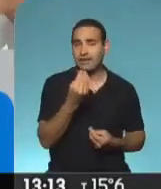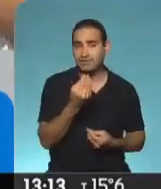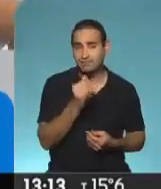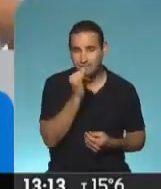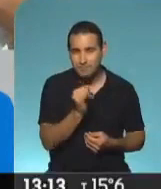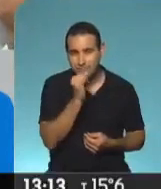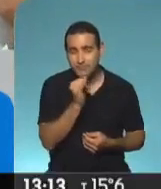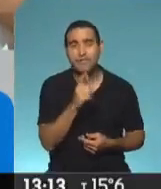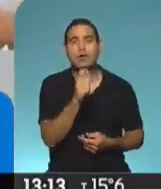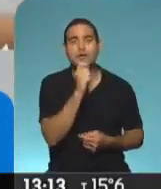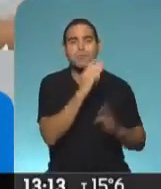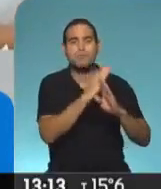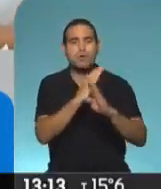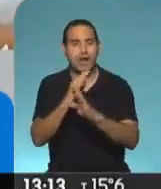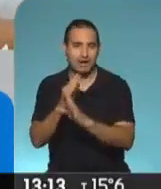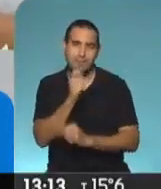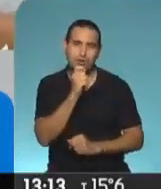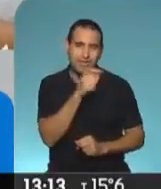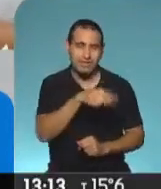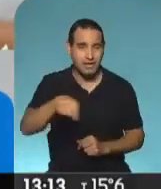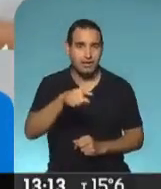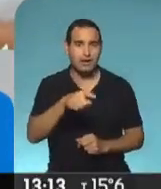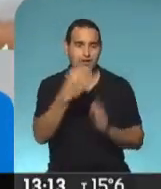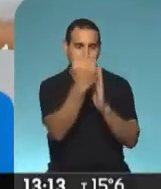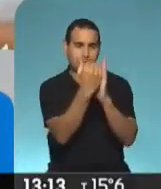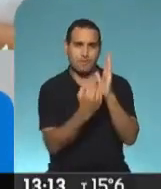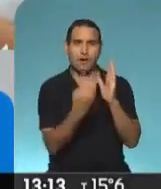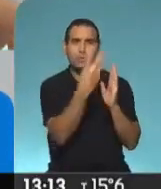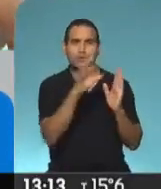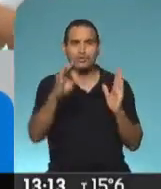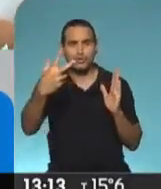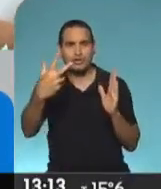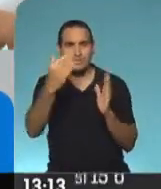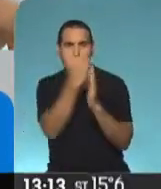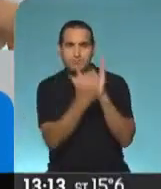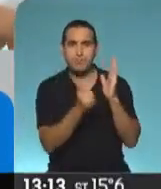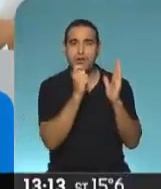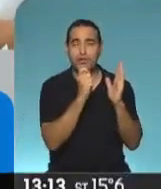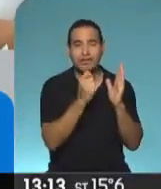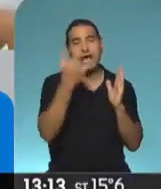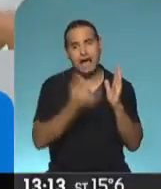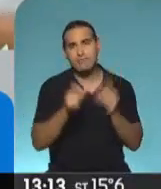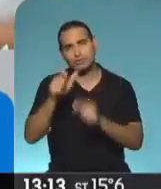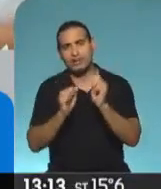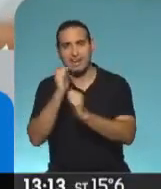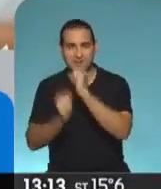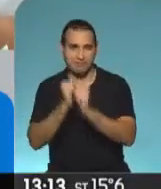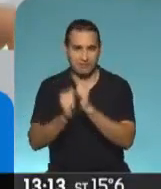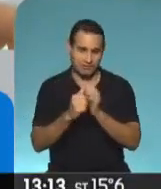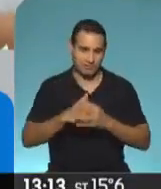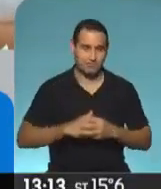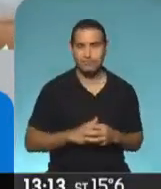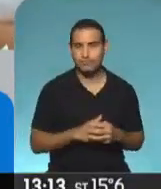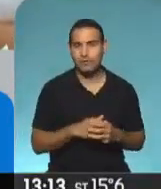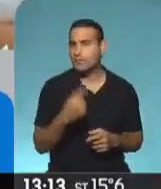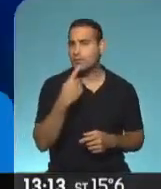recién, por el espionaje, sobre todo periodistas. Es una lista de 403 periodistas, pero también hay empresarios y hay académicos. En el caso